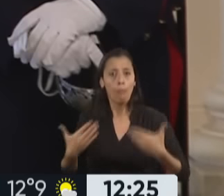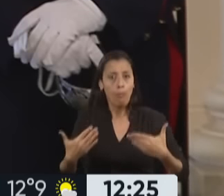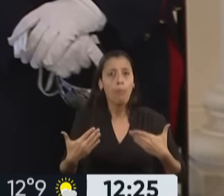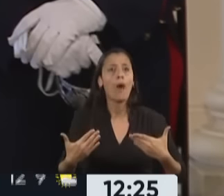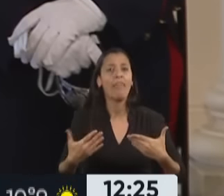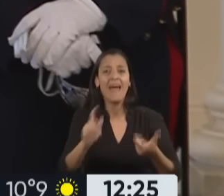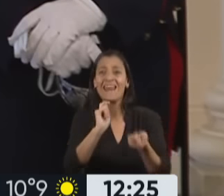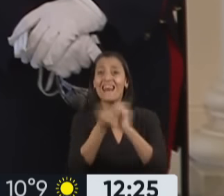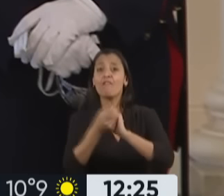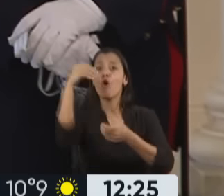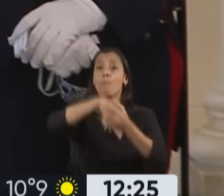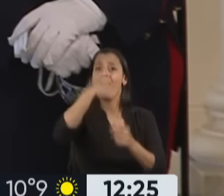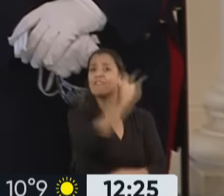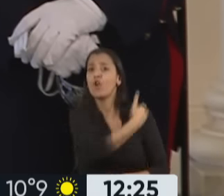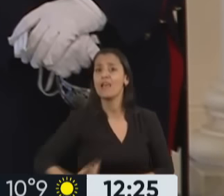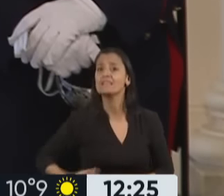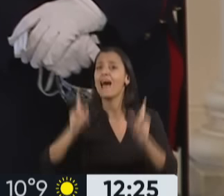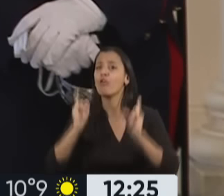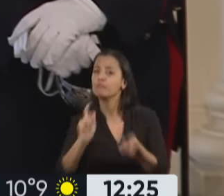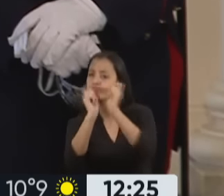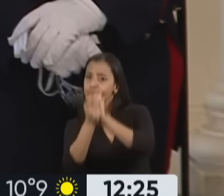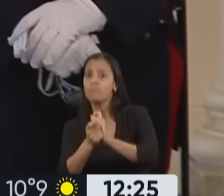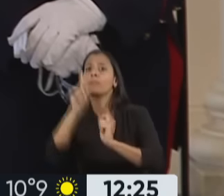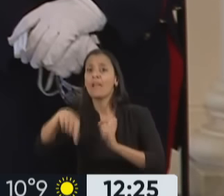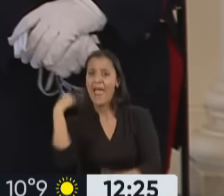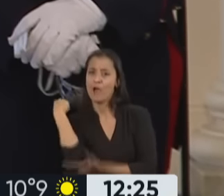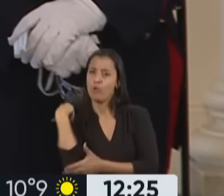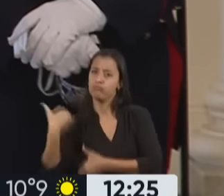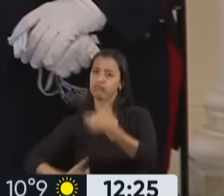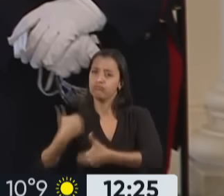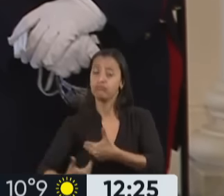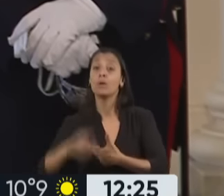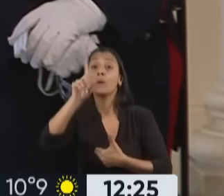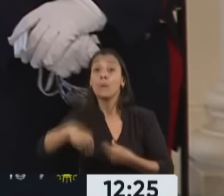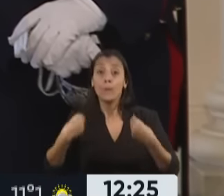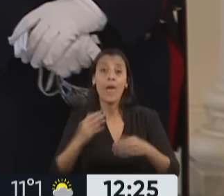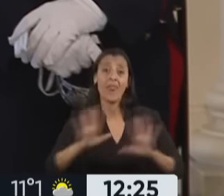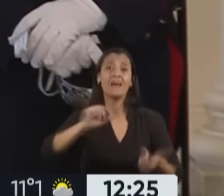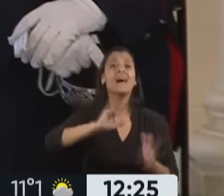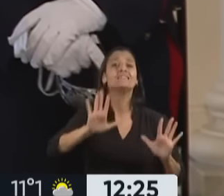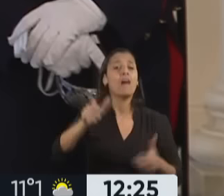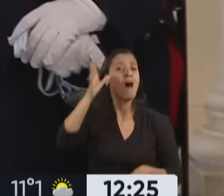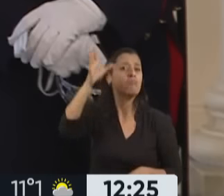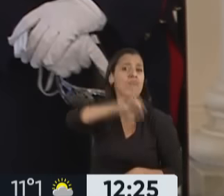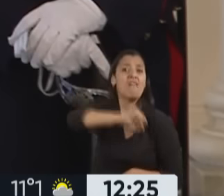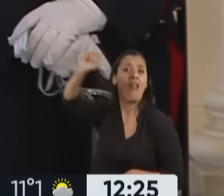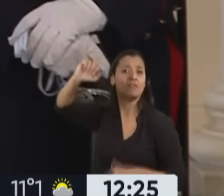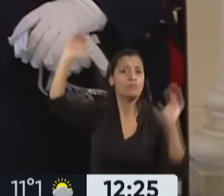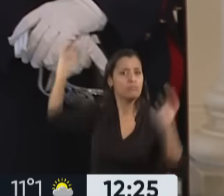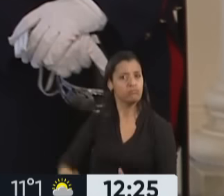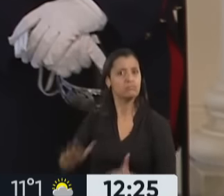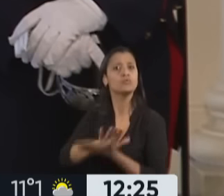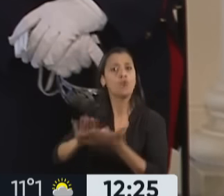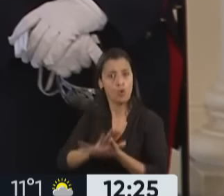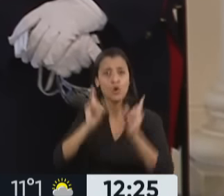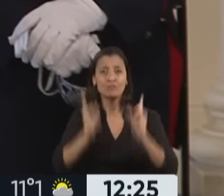importante reforma del Estado y de la economía que posibilitó derrotar a la hiperinflación y al consiguiente